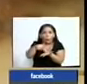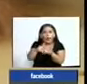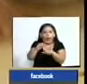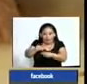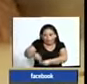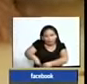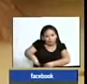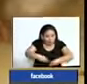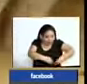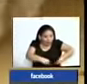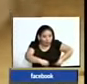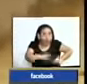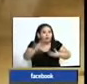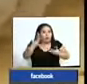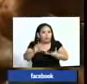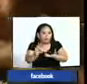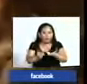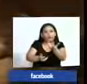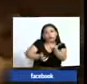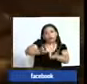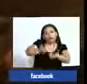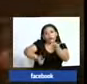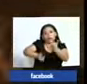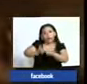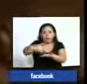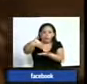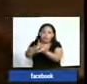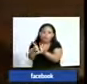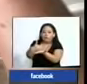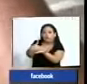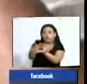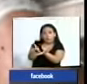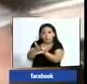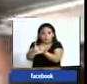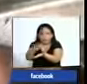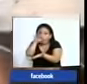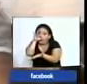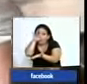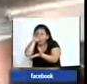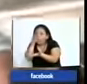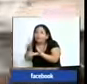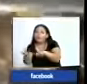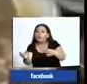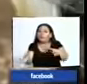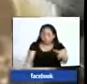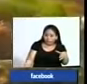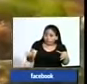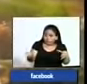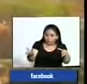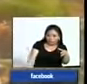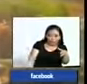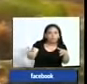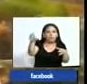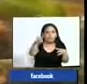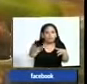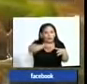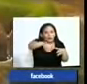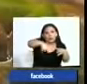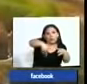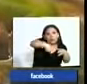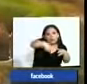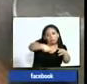menudos, debidamente ahumados, son cortados en trocitos para luego mezclarlo con una especie de